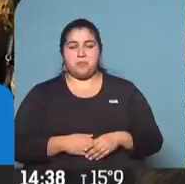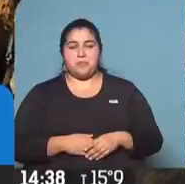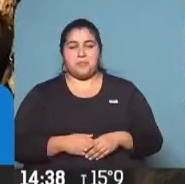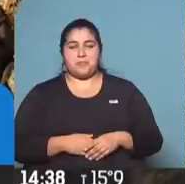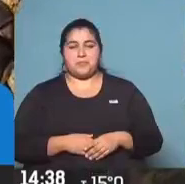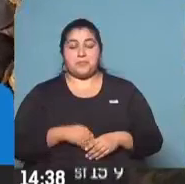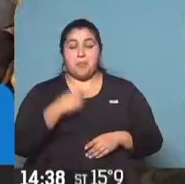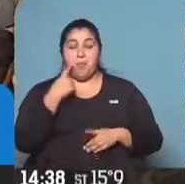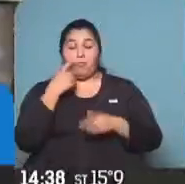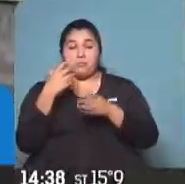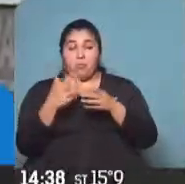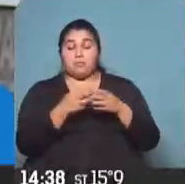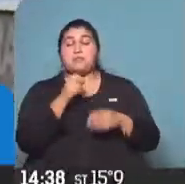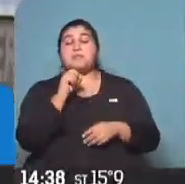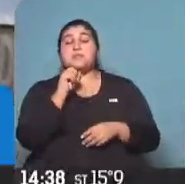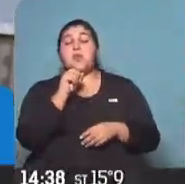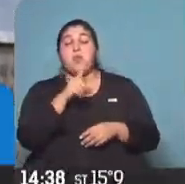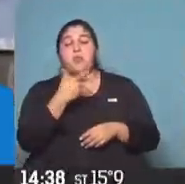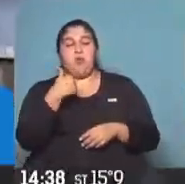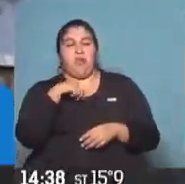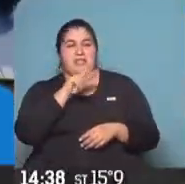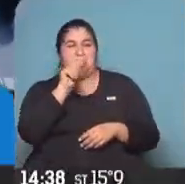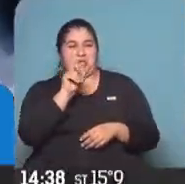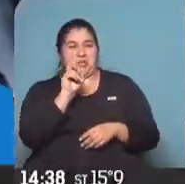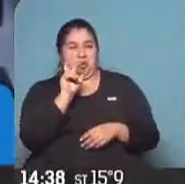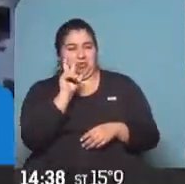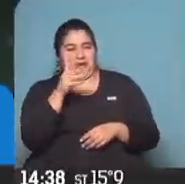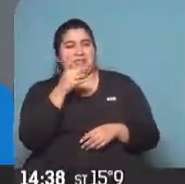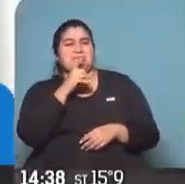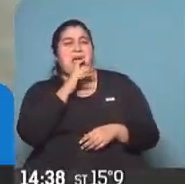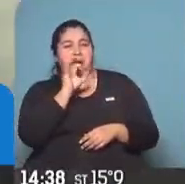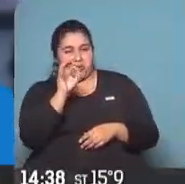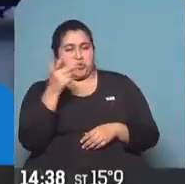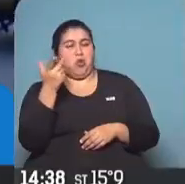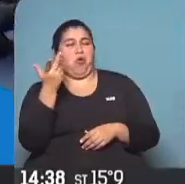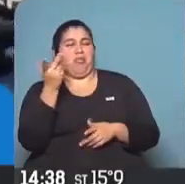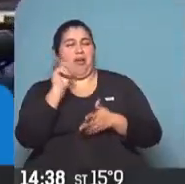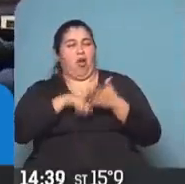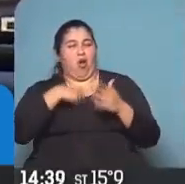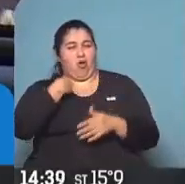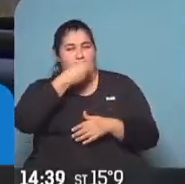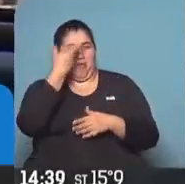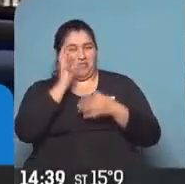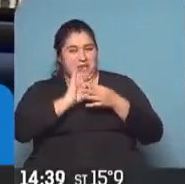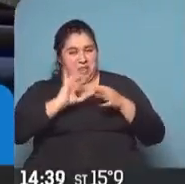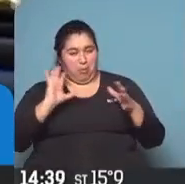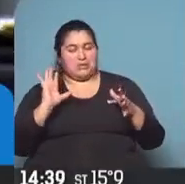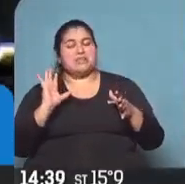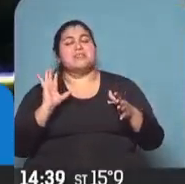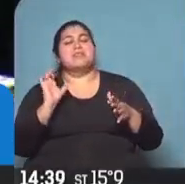individuos en el décimo tercer aniversario de la declaración de la independencia de nuestra amada patria